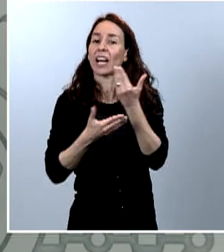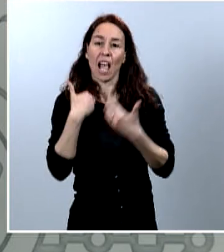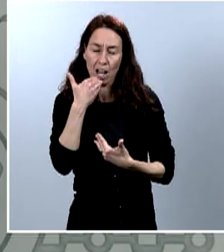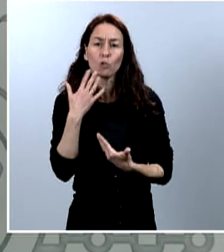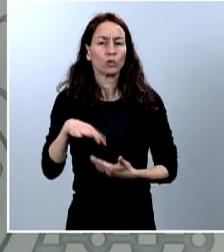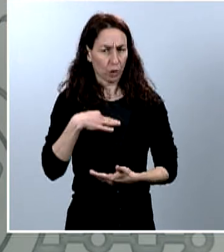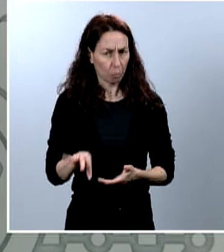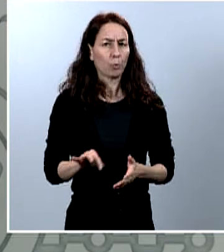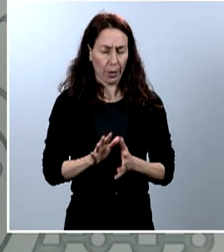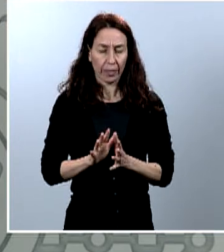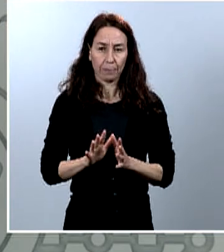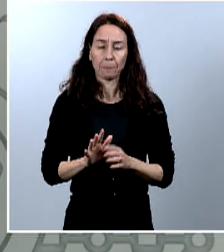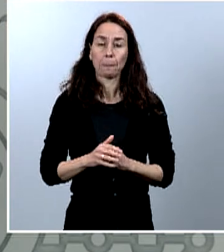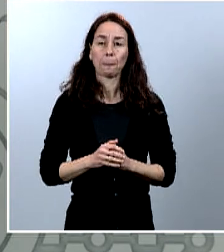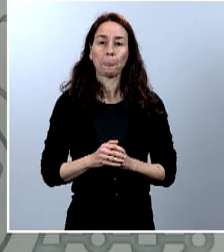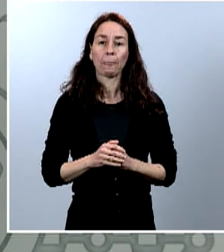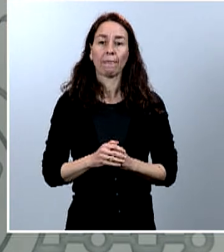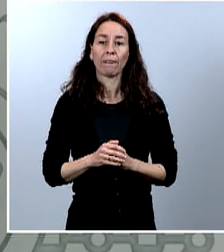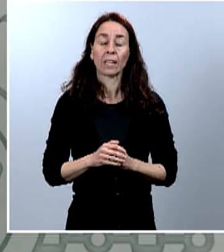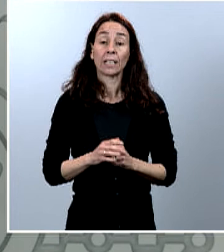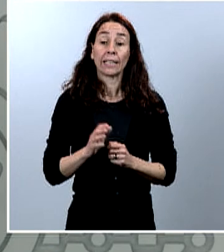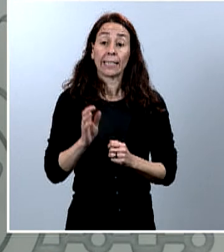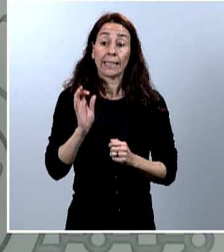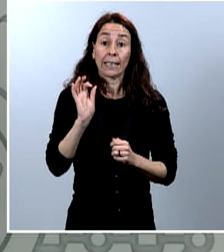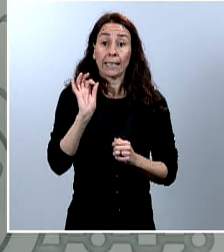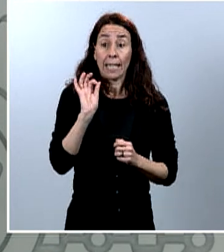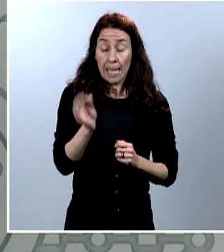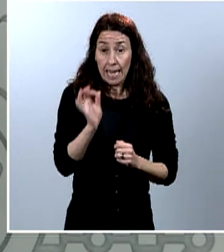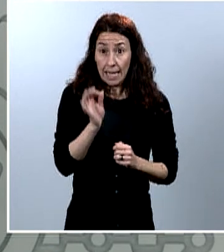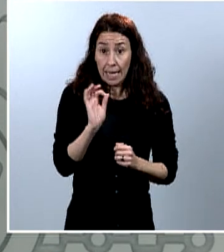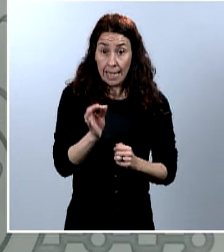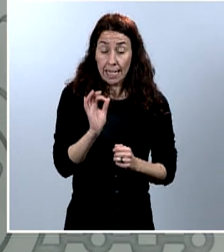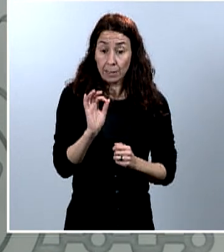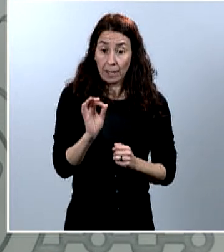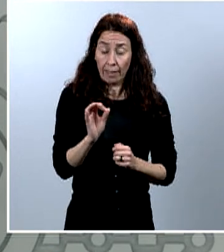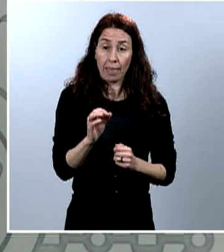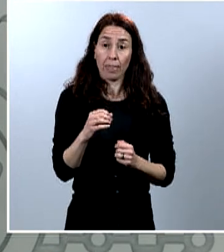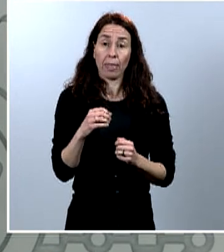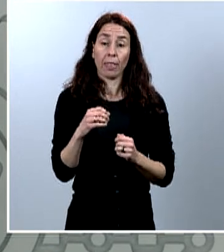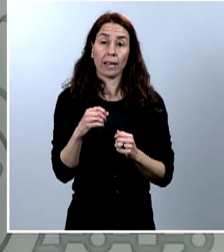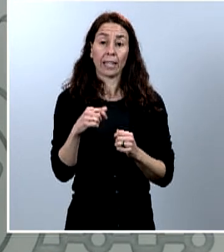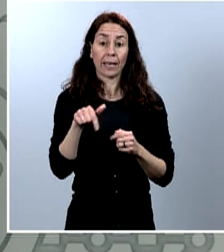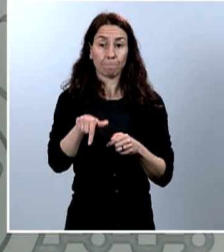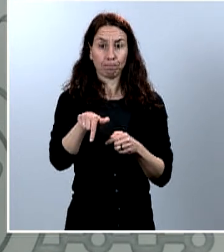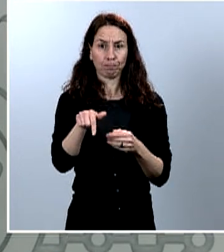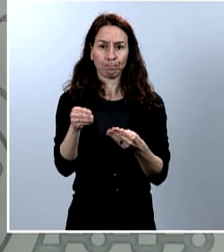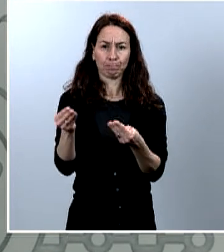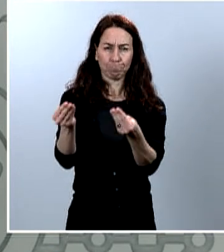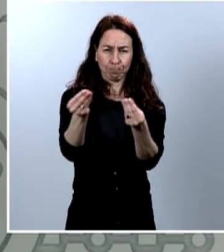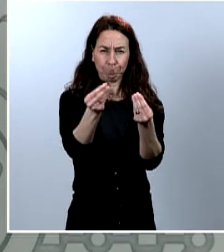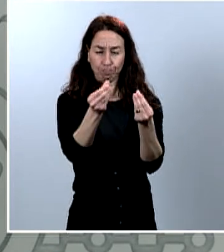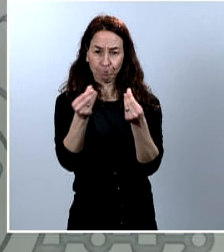cierto que debo decir que me gusta esta percepción de que esa necesidad no se